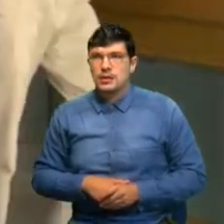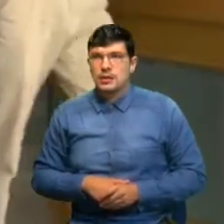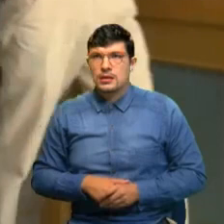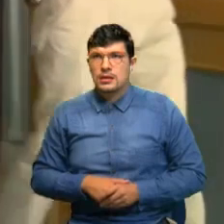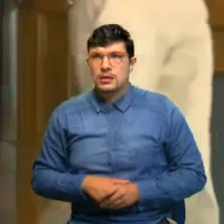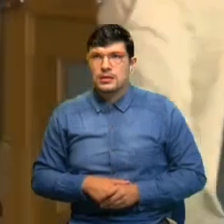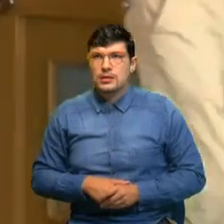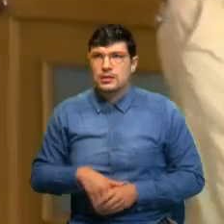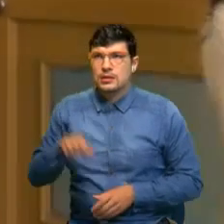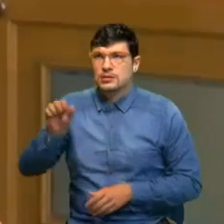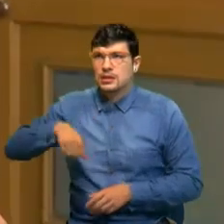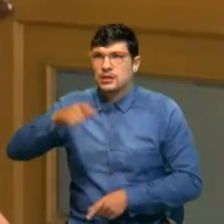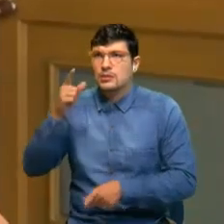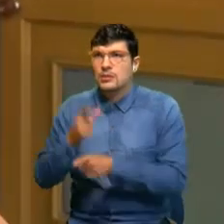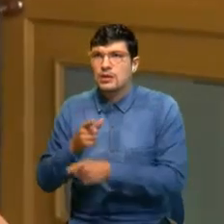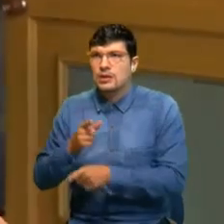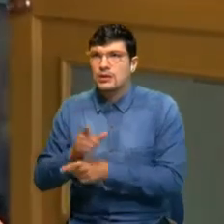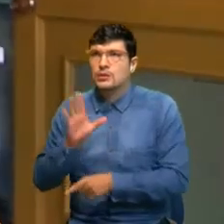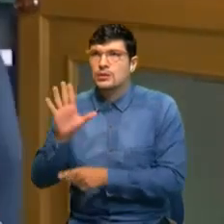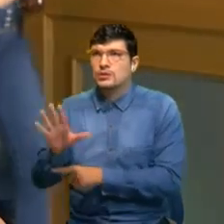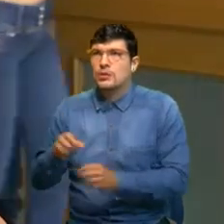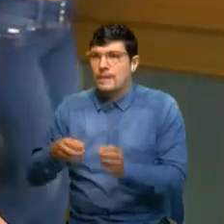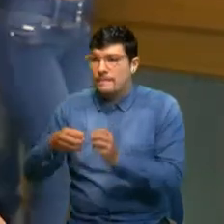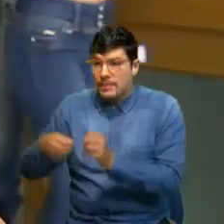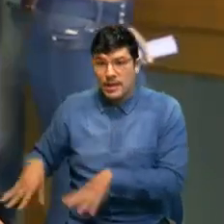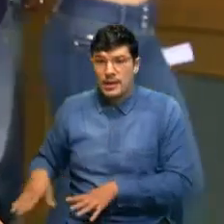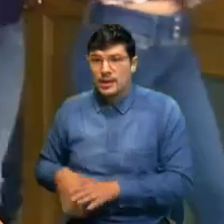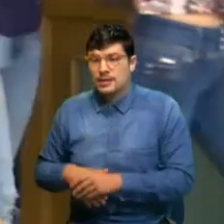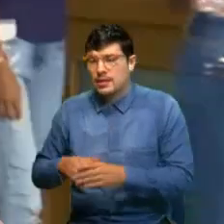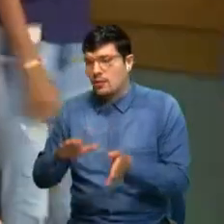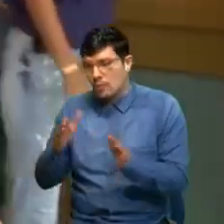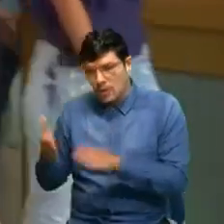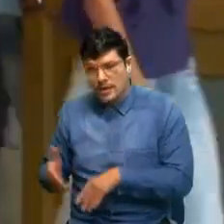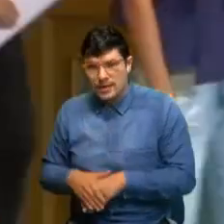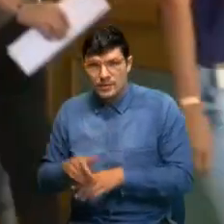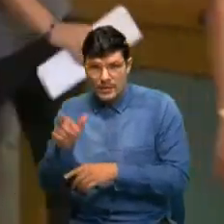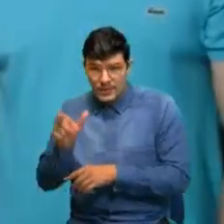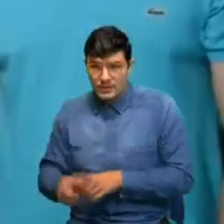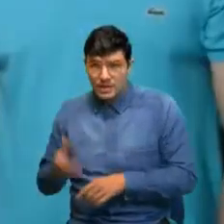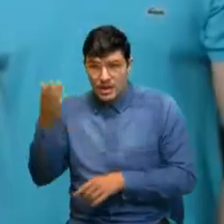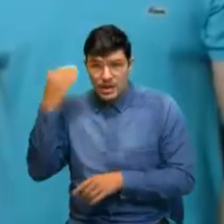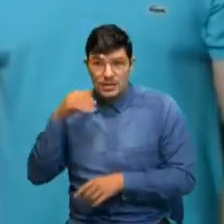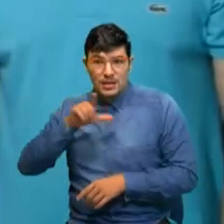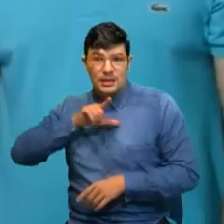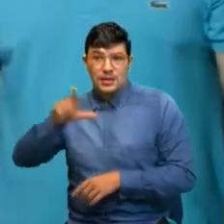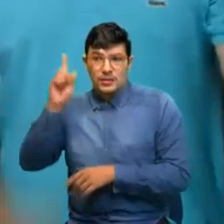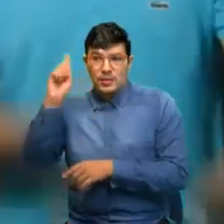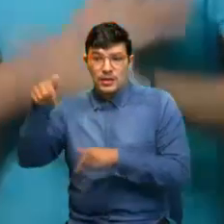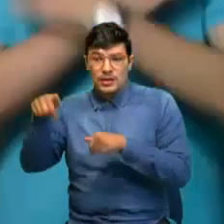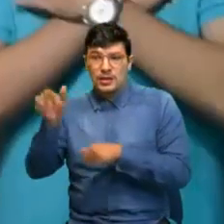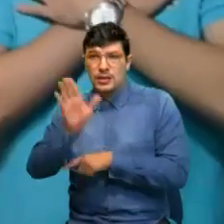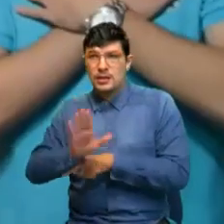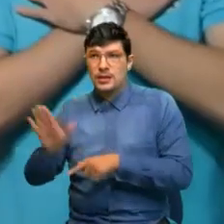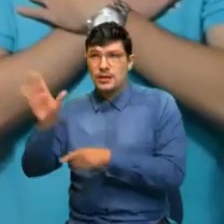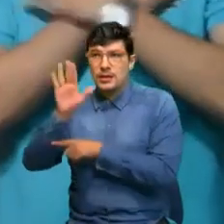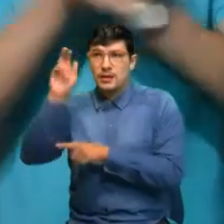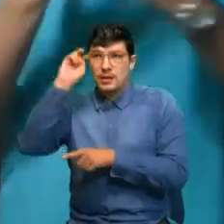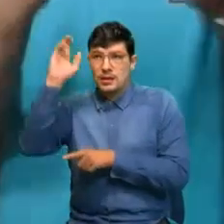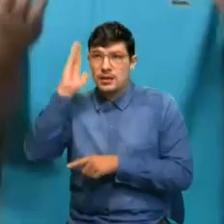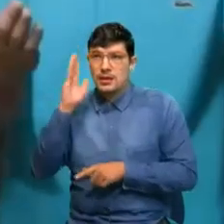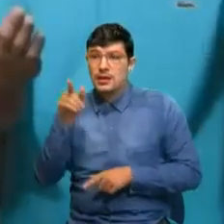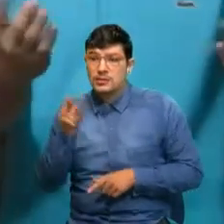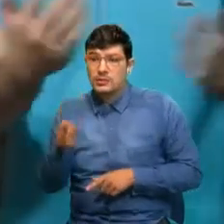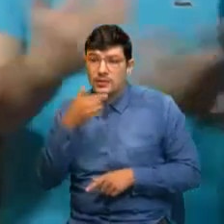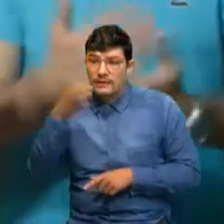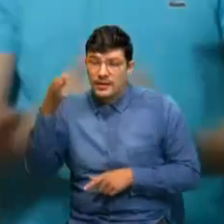que ejerció con mucho entusiasmo y optimismo el liderazgo político en Norte de Santander, que lo hizo cuando